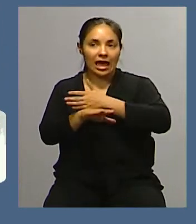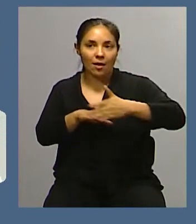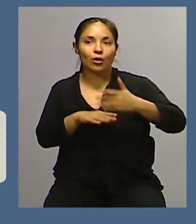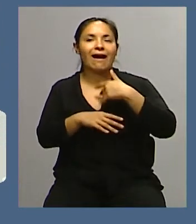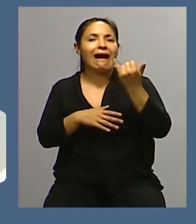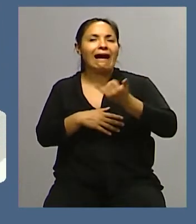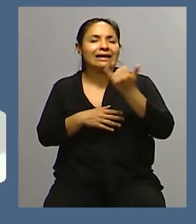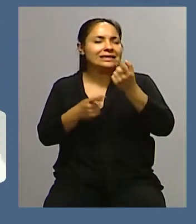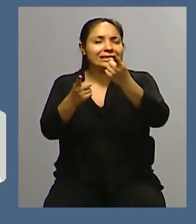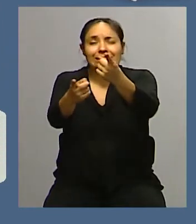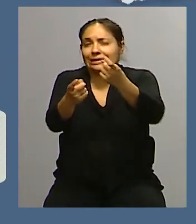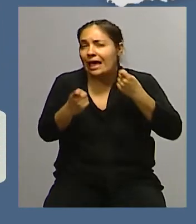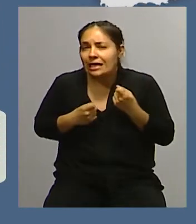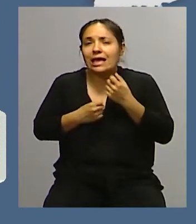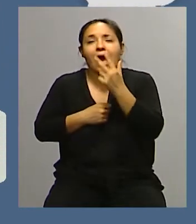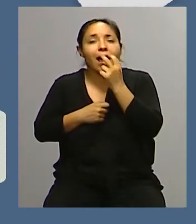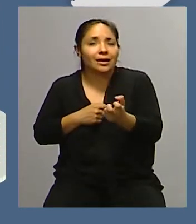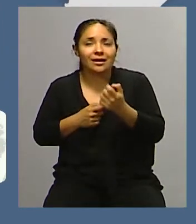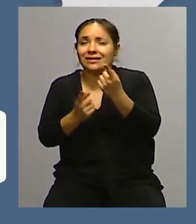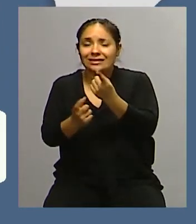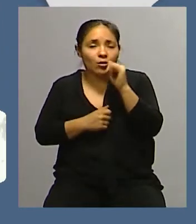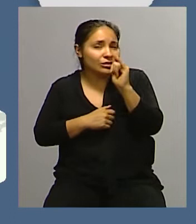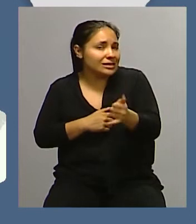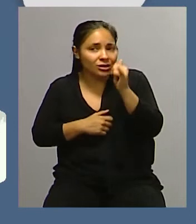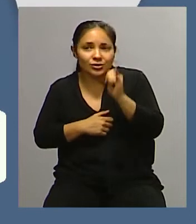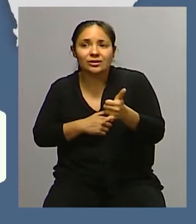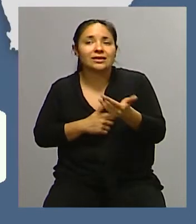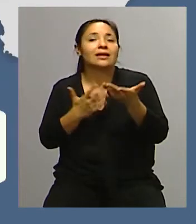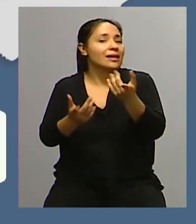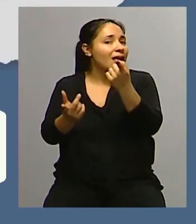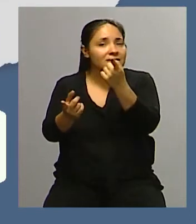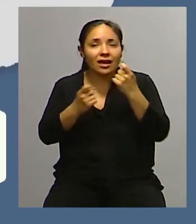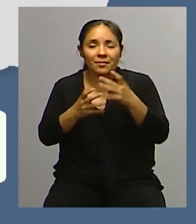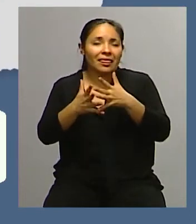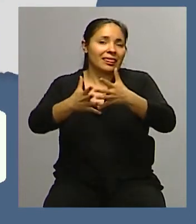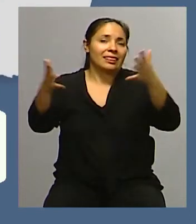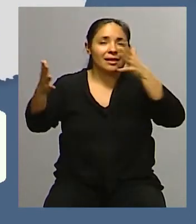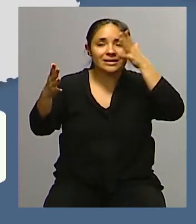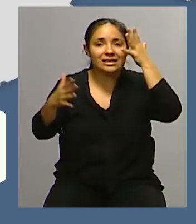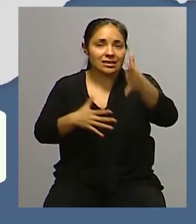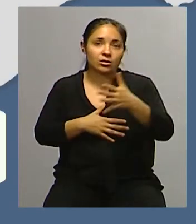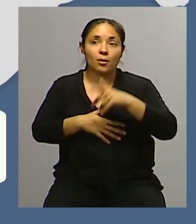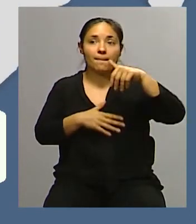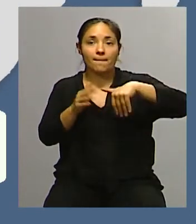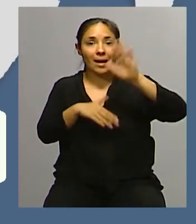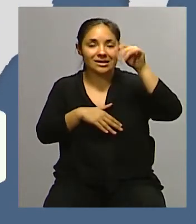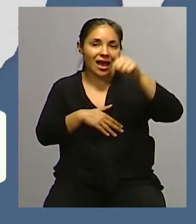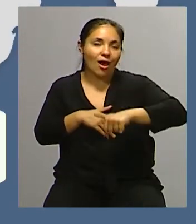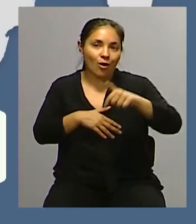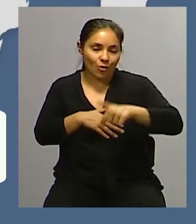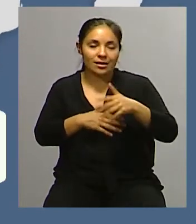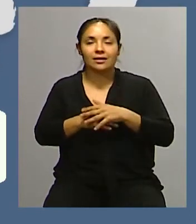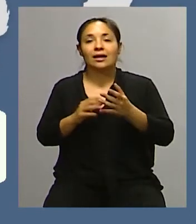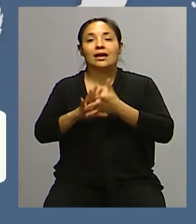de energía porque realmente somos seres que necesitamos energía de una manera exponencial, sobre todo en estos tiempos, ¿no? Entonces, hablar de